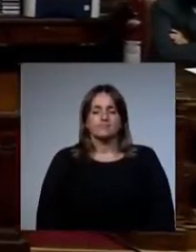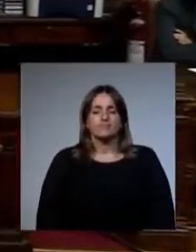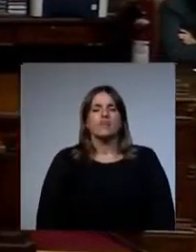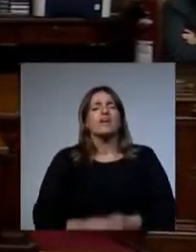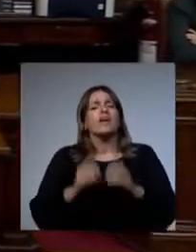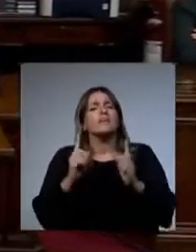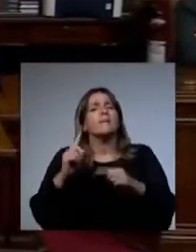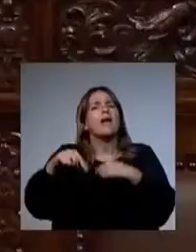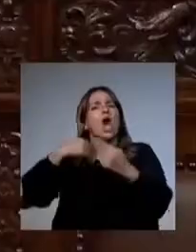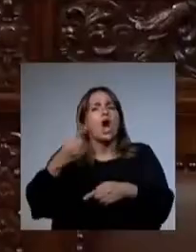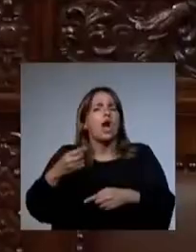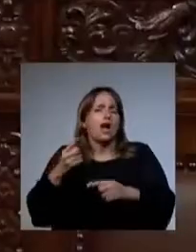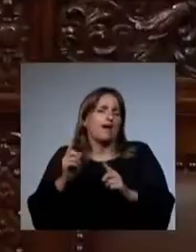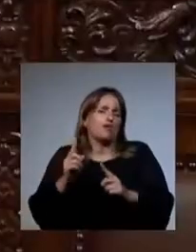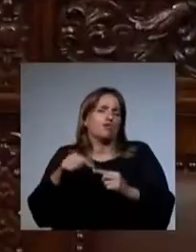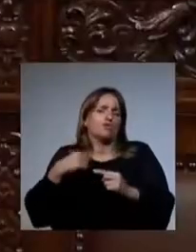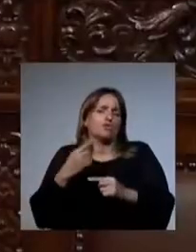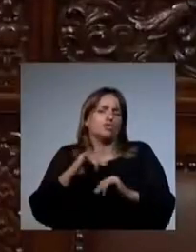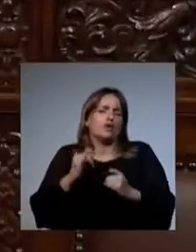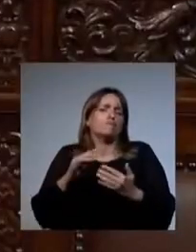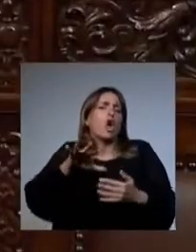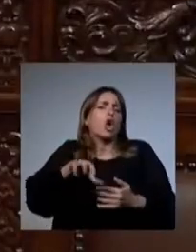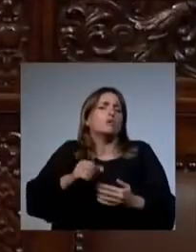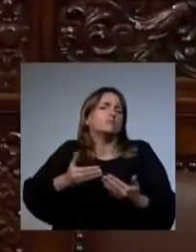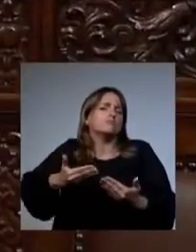Otro viejo compromiso